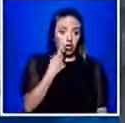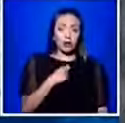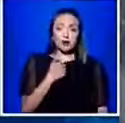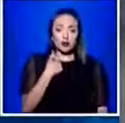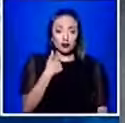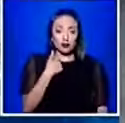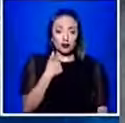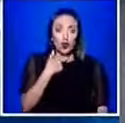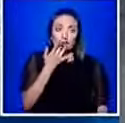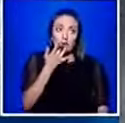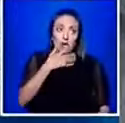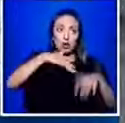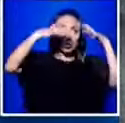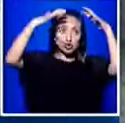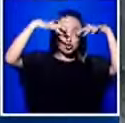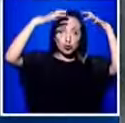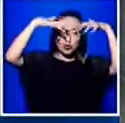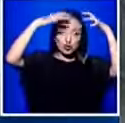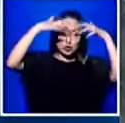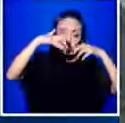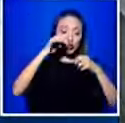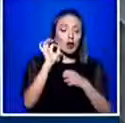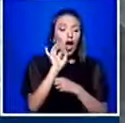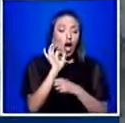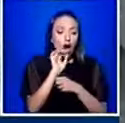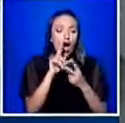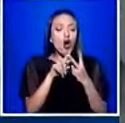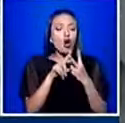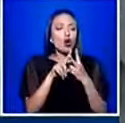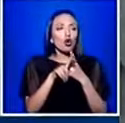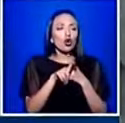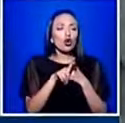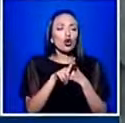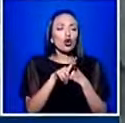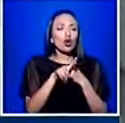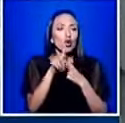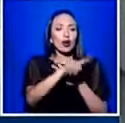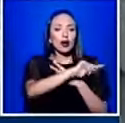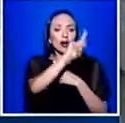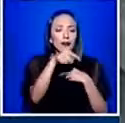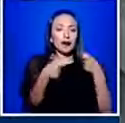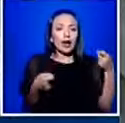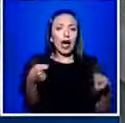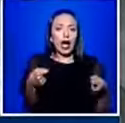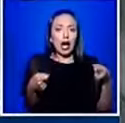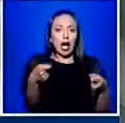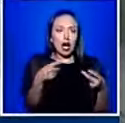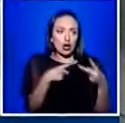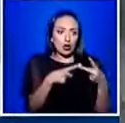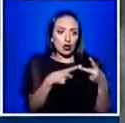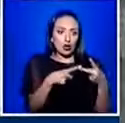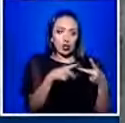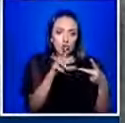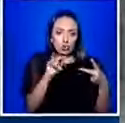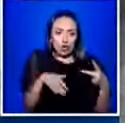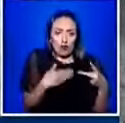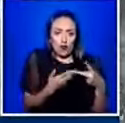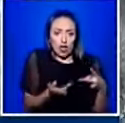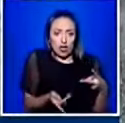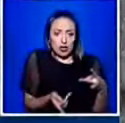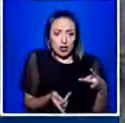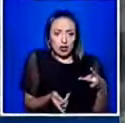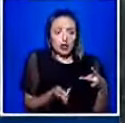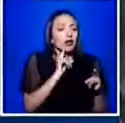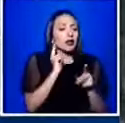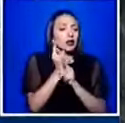esperando que llueva, o en este caso pidiendo que vengan los tanqueros, pero no vienen. Entonces es